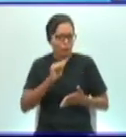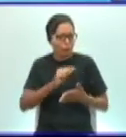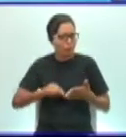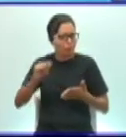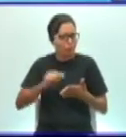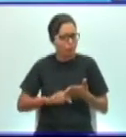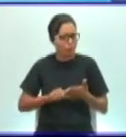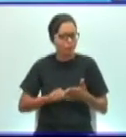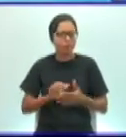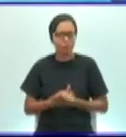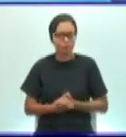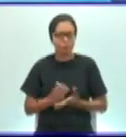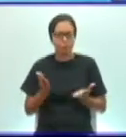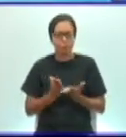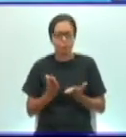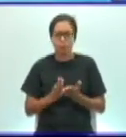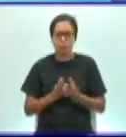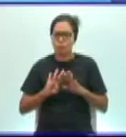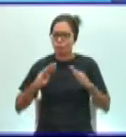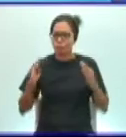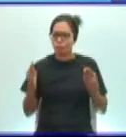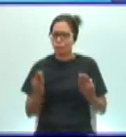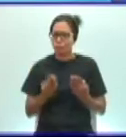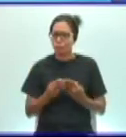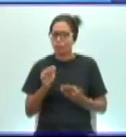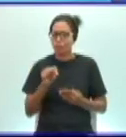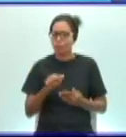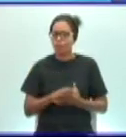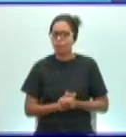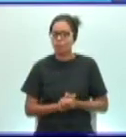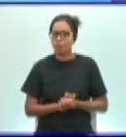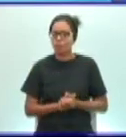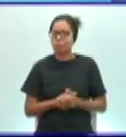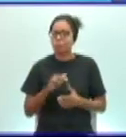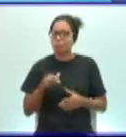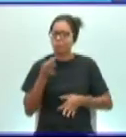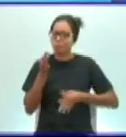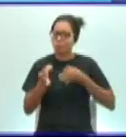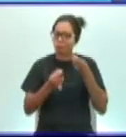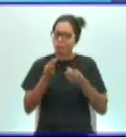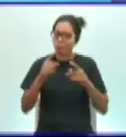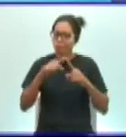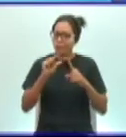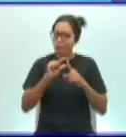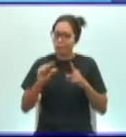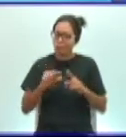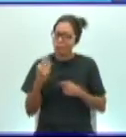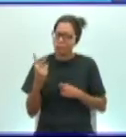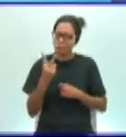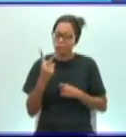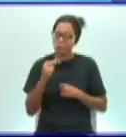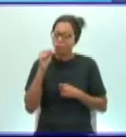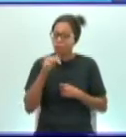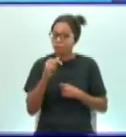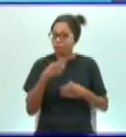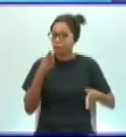sea, trabajamos todas estas líneas. Hoy yo me quiero referir a dos temáticas específicas de ese periodo histórico, repito,